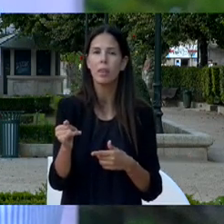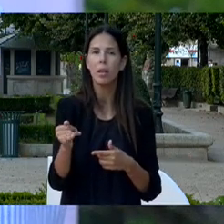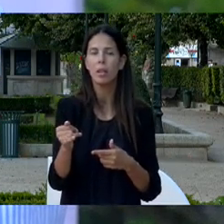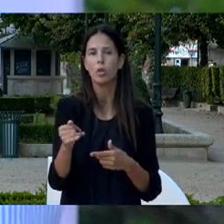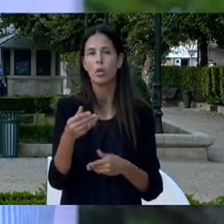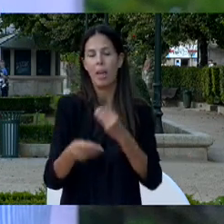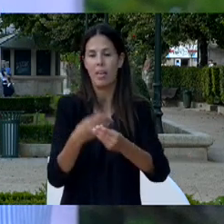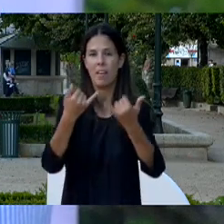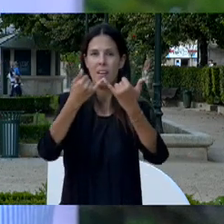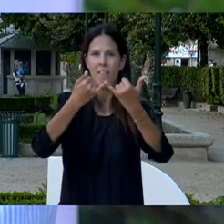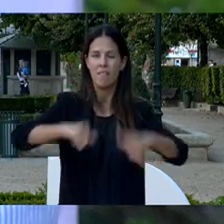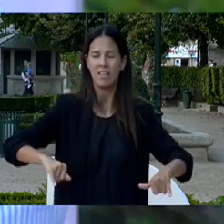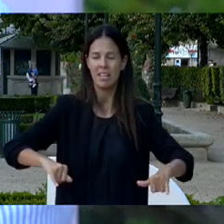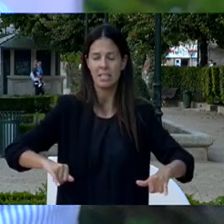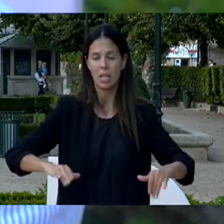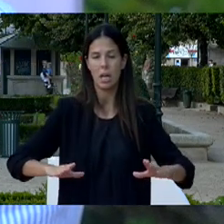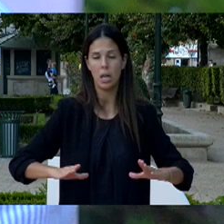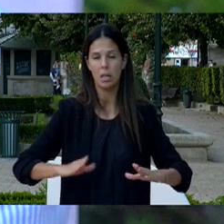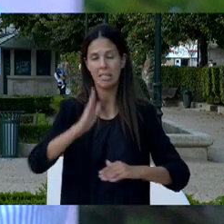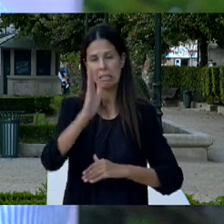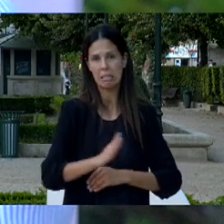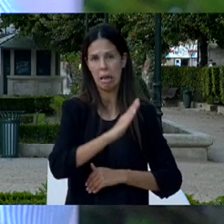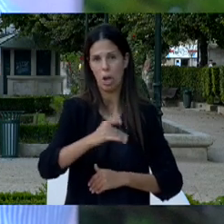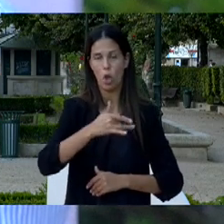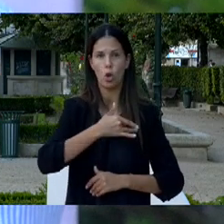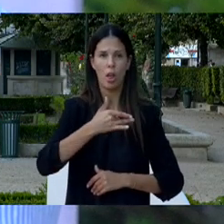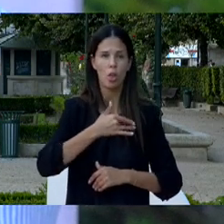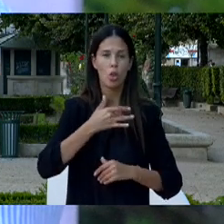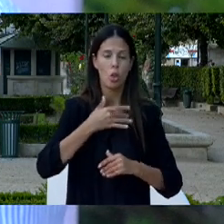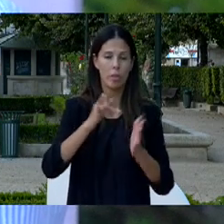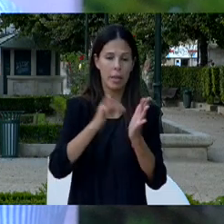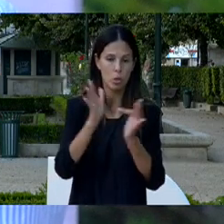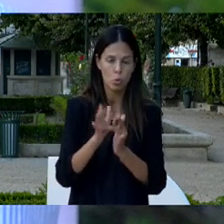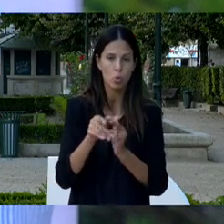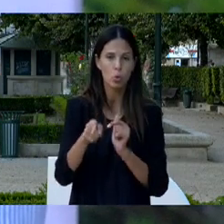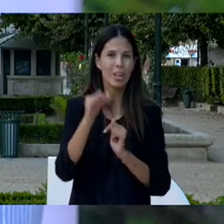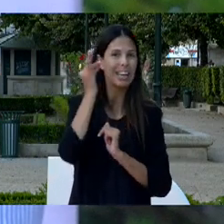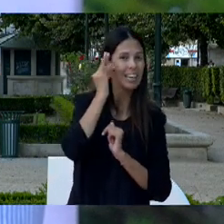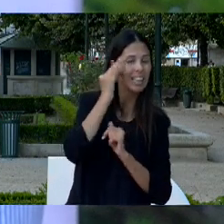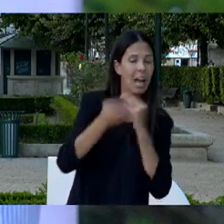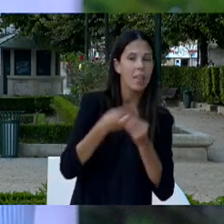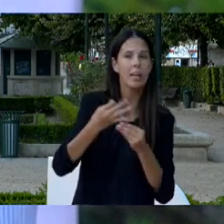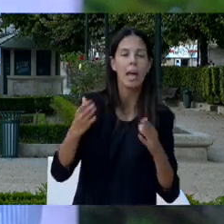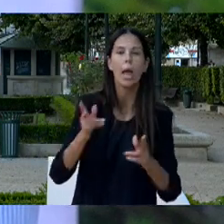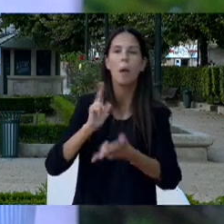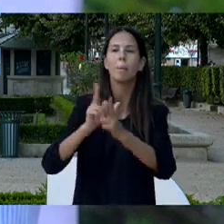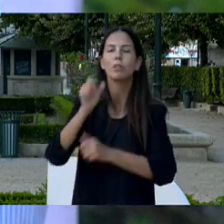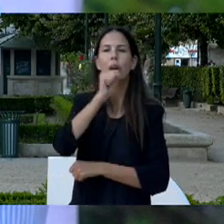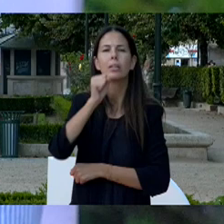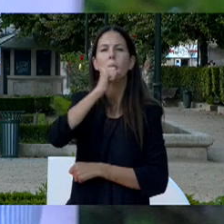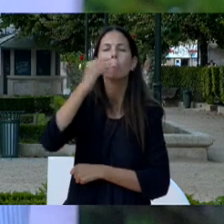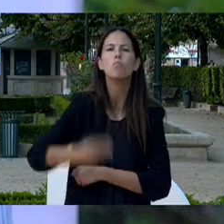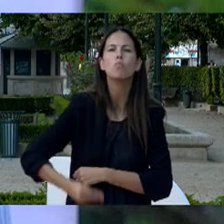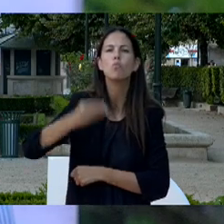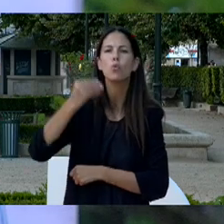a festa do Sagrado Corazón de Jesús en Vilabella, el acolle, como os vascos cantaban moi ben, lle